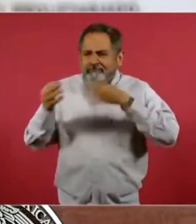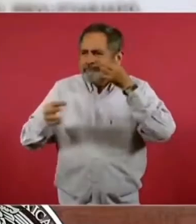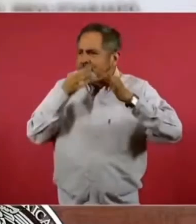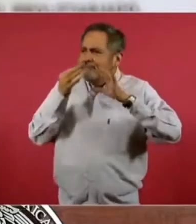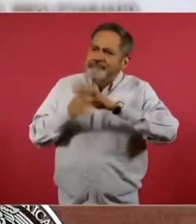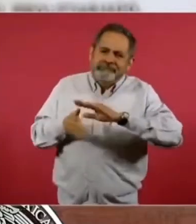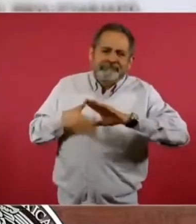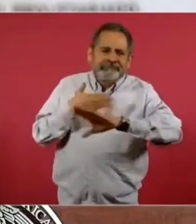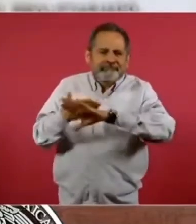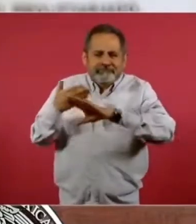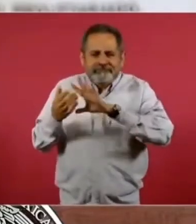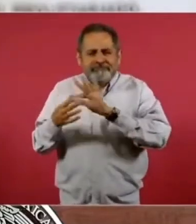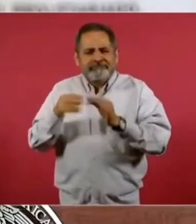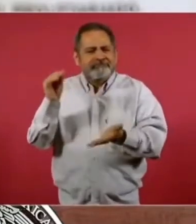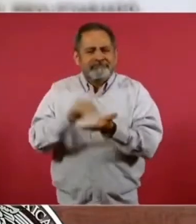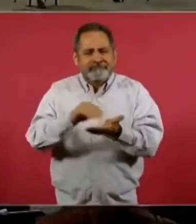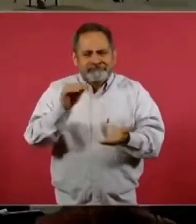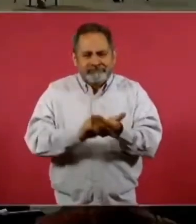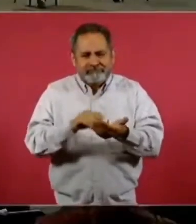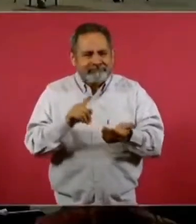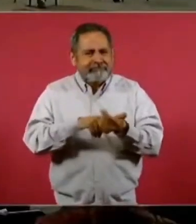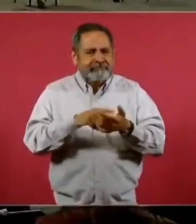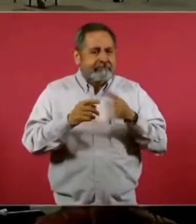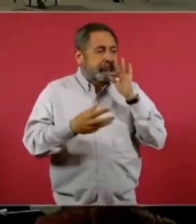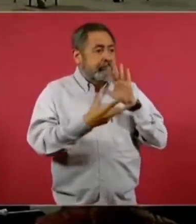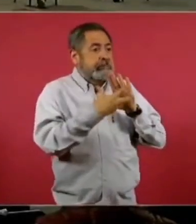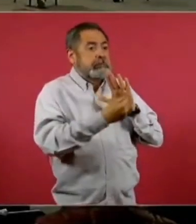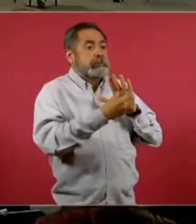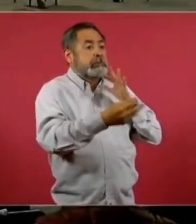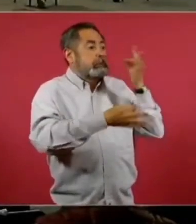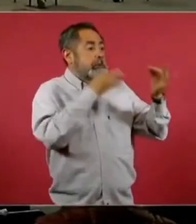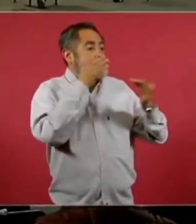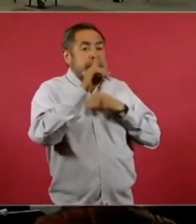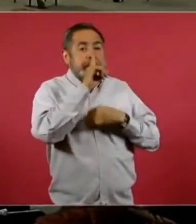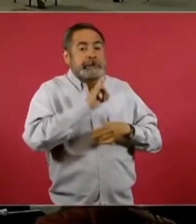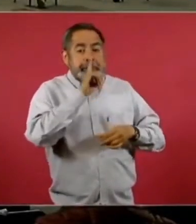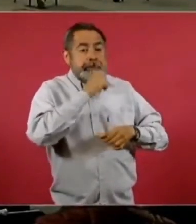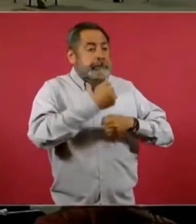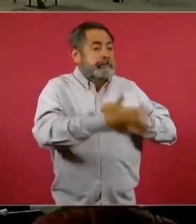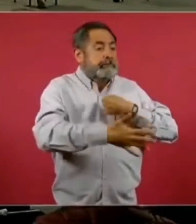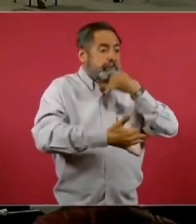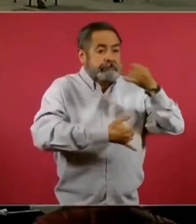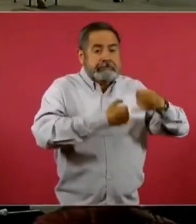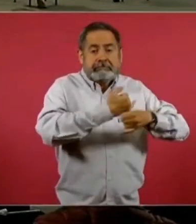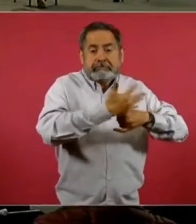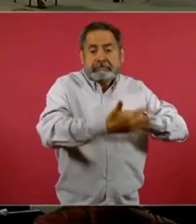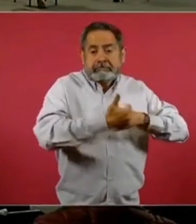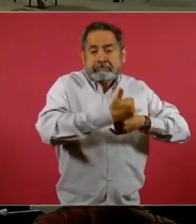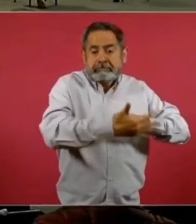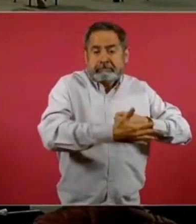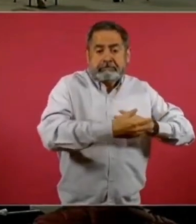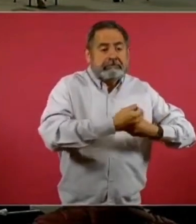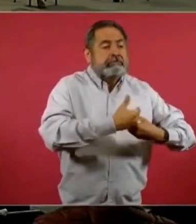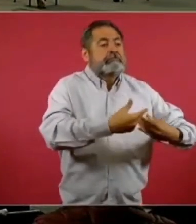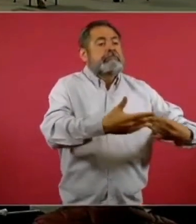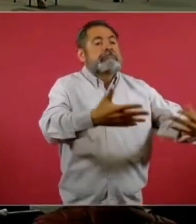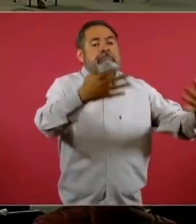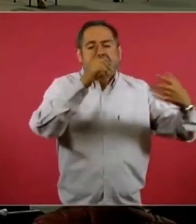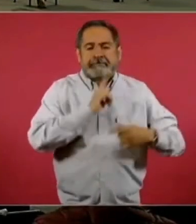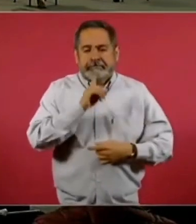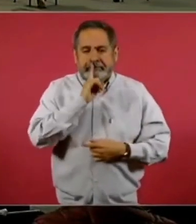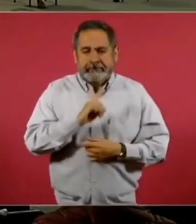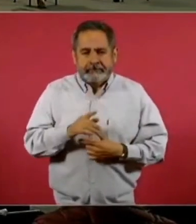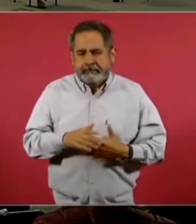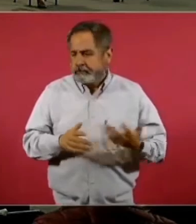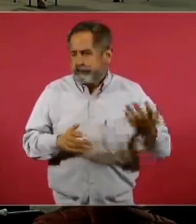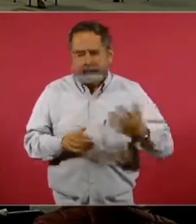siguen prestándose como caja de resonancia para las mentiras en una cosa tan sensible como